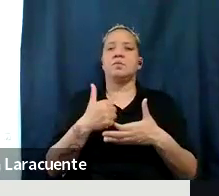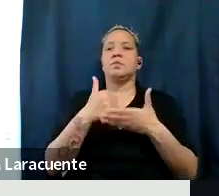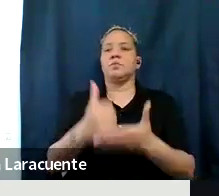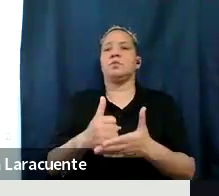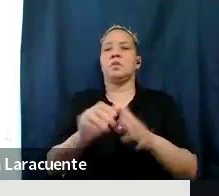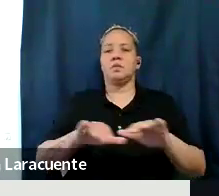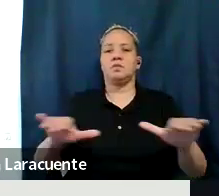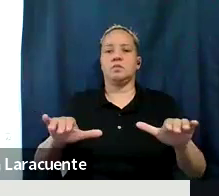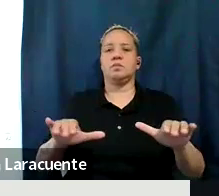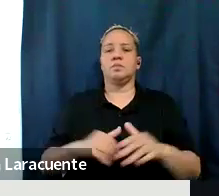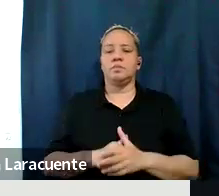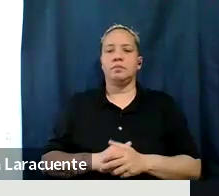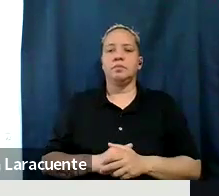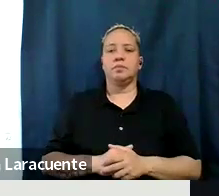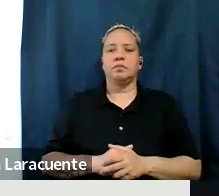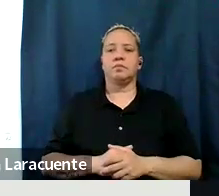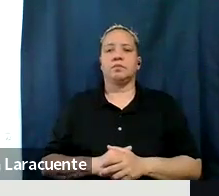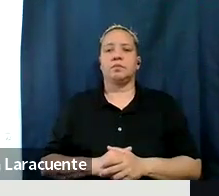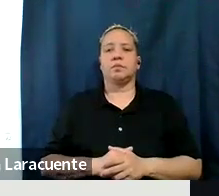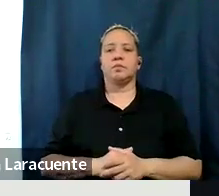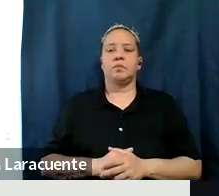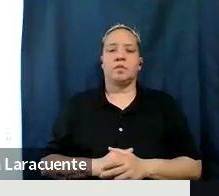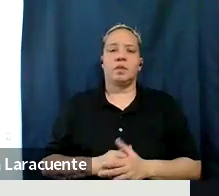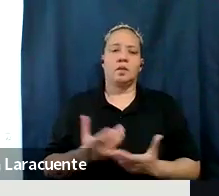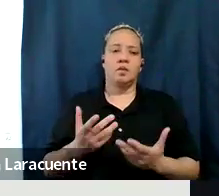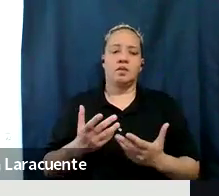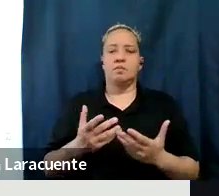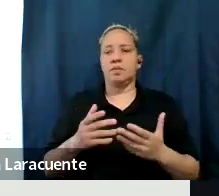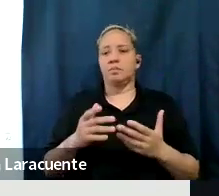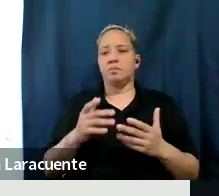niños desvalidos, desamparados, huérfanos de la guerra.